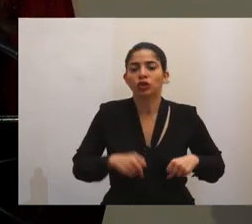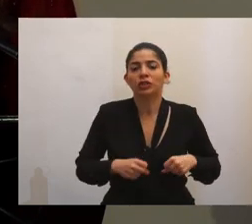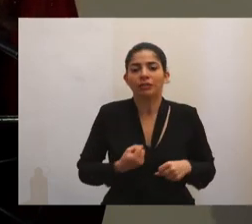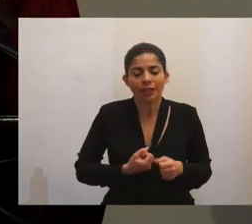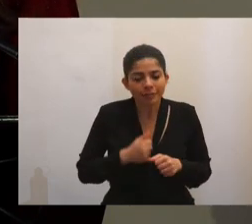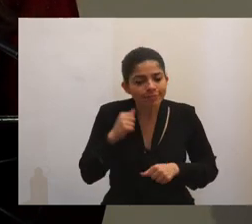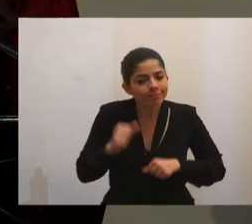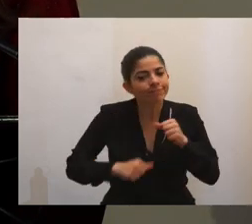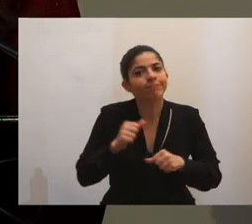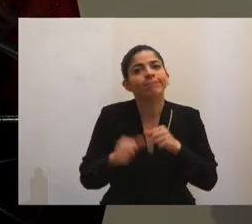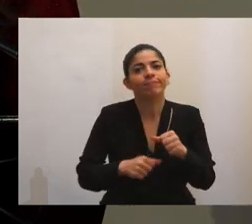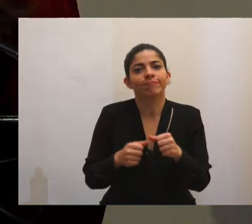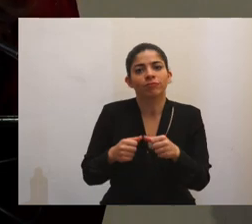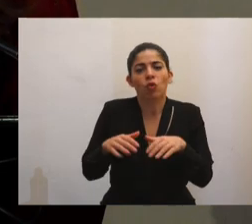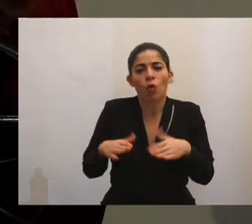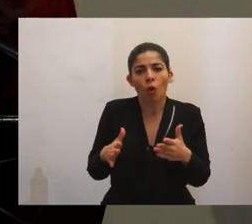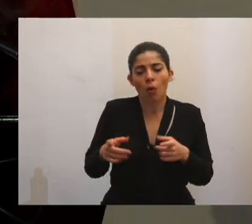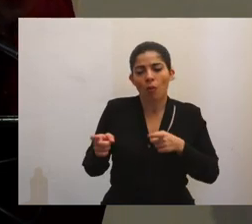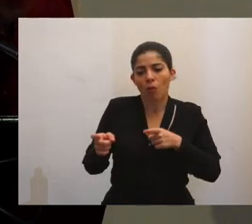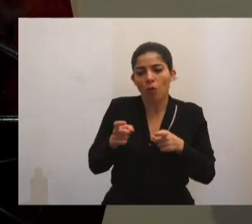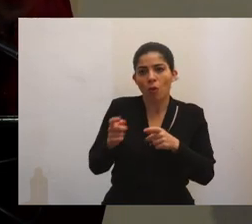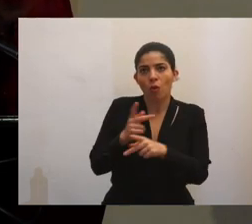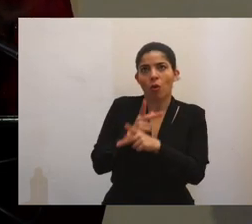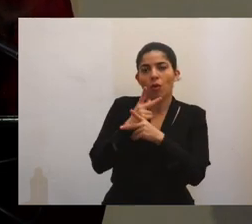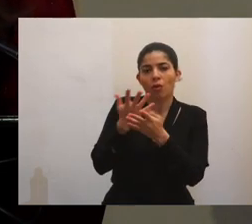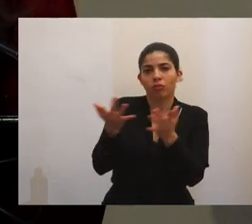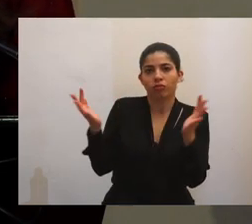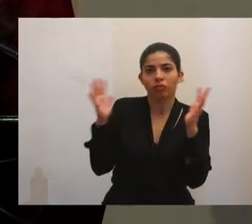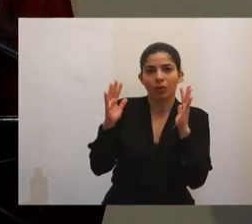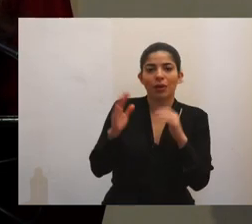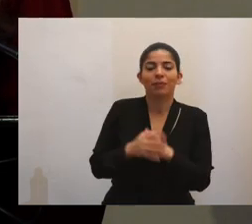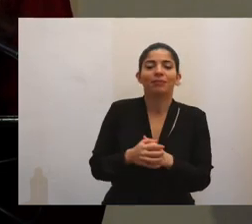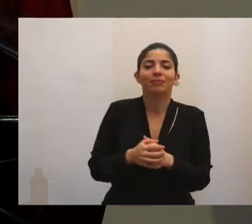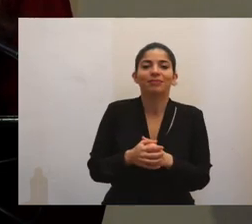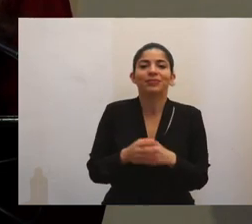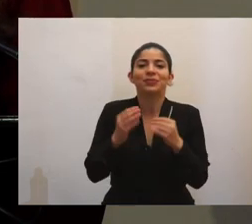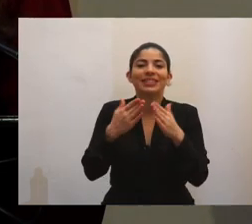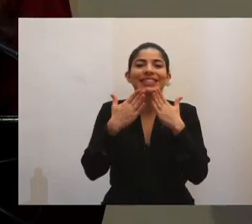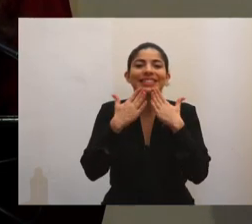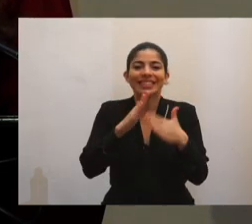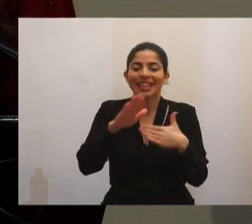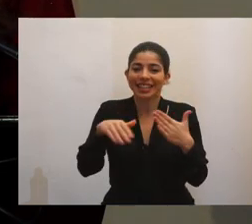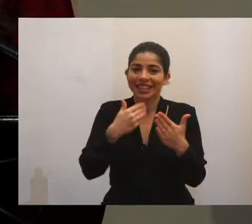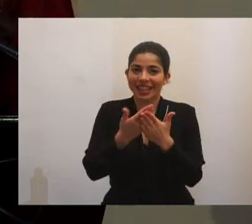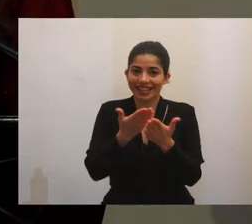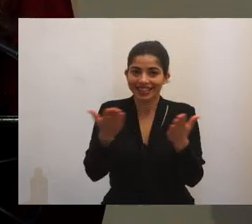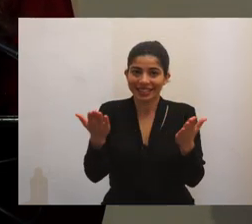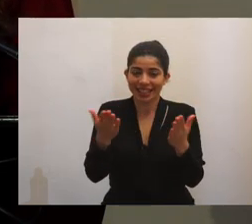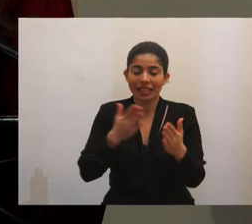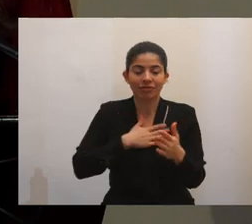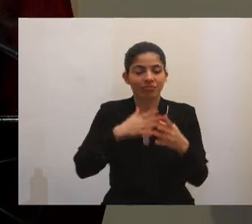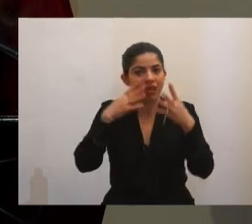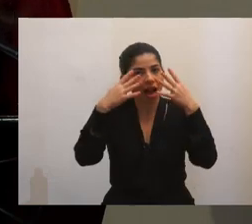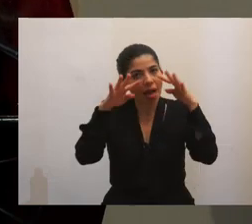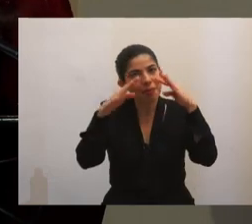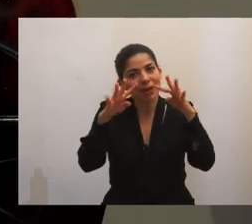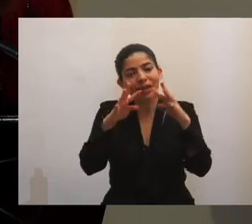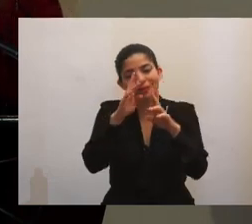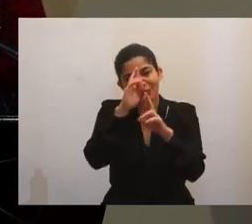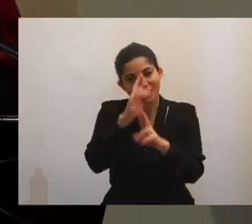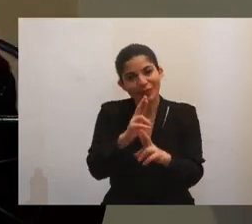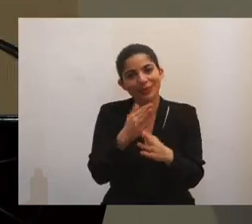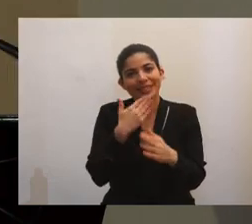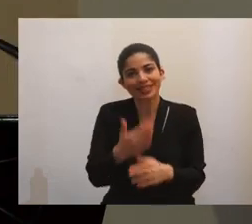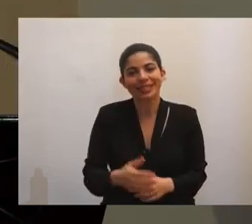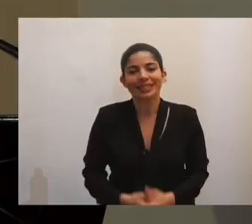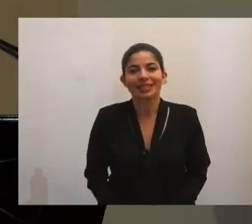emprender gestionando sosteniblemente la biodiversidad. Muchas gracias a todas ellas, mi admiración y respeto.